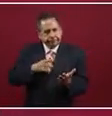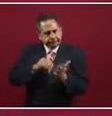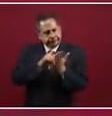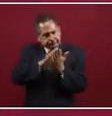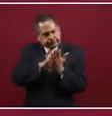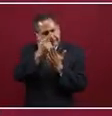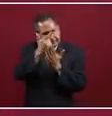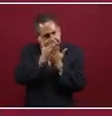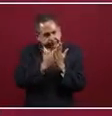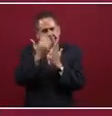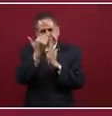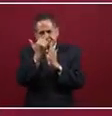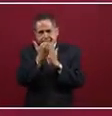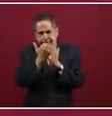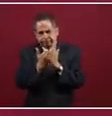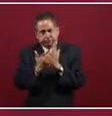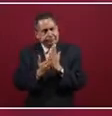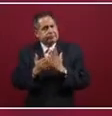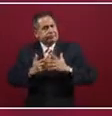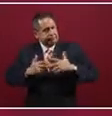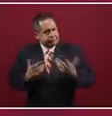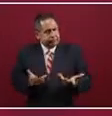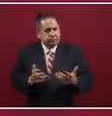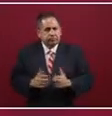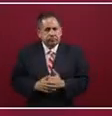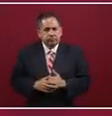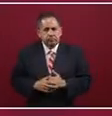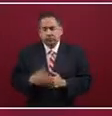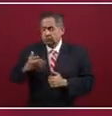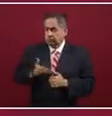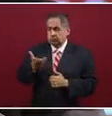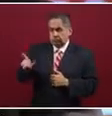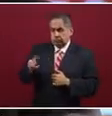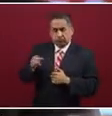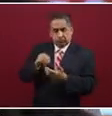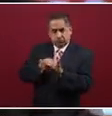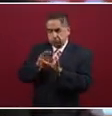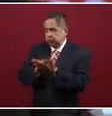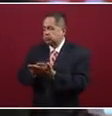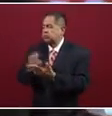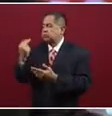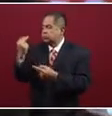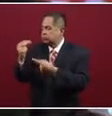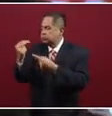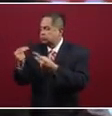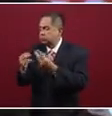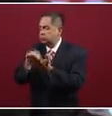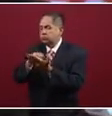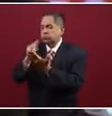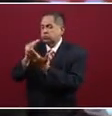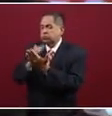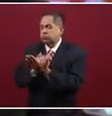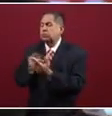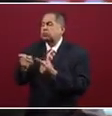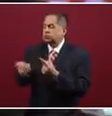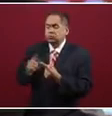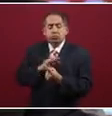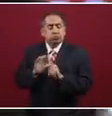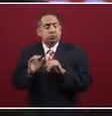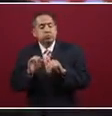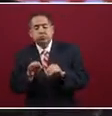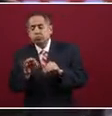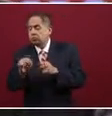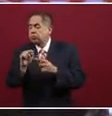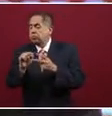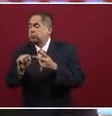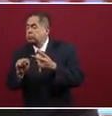Entonces, la decisión que se está tomando es, vamos a pedirles que se registren y vamos a decirles qué opciones hay.